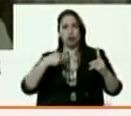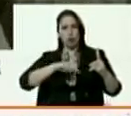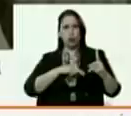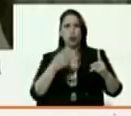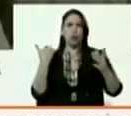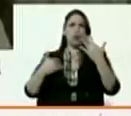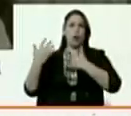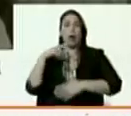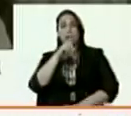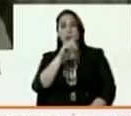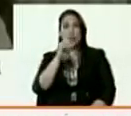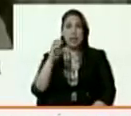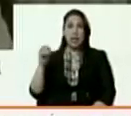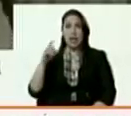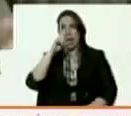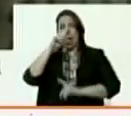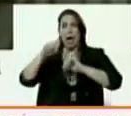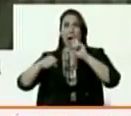años,